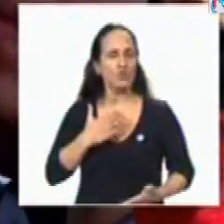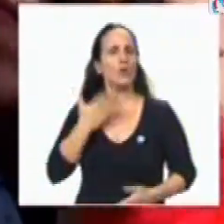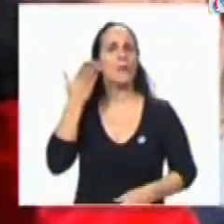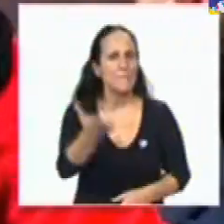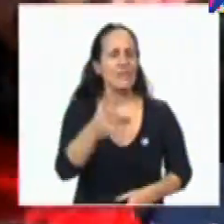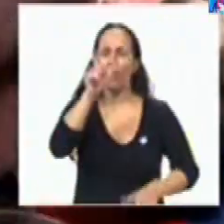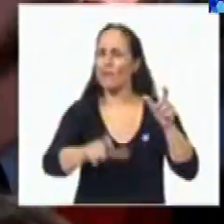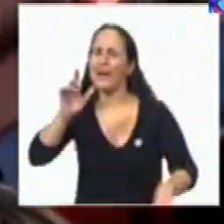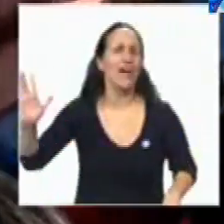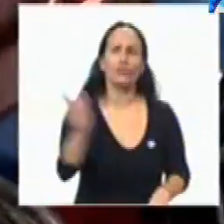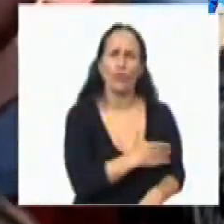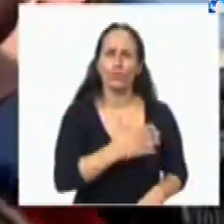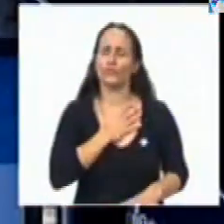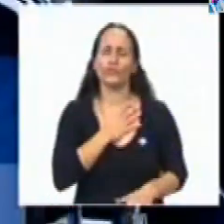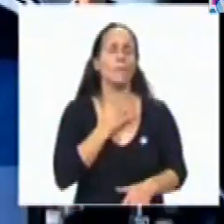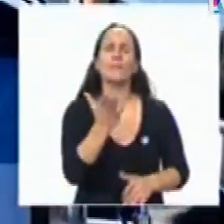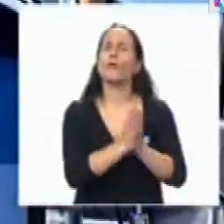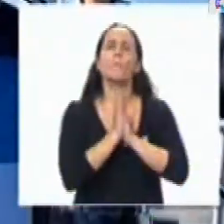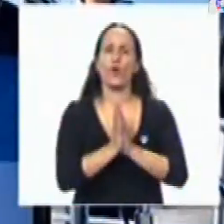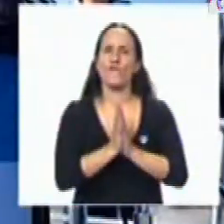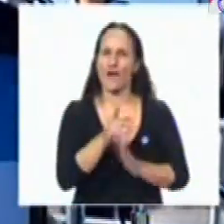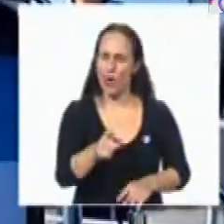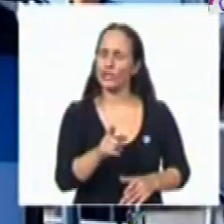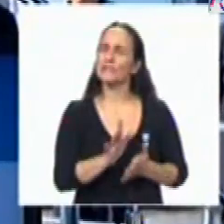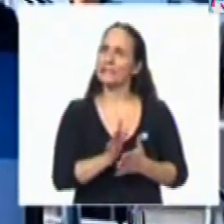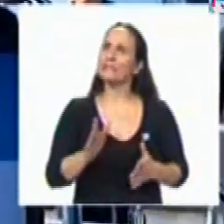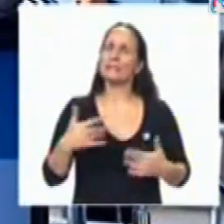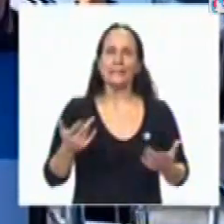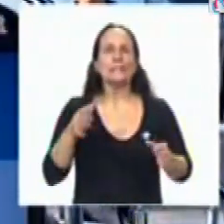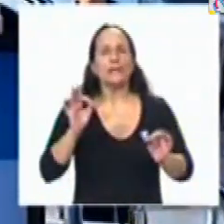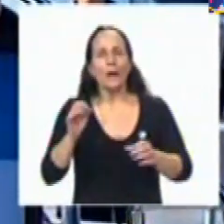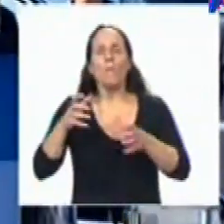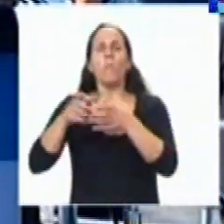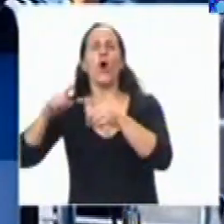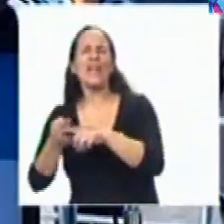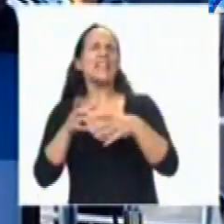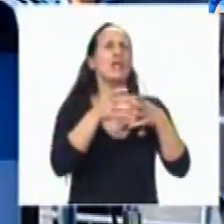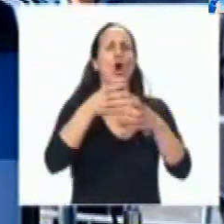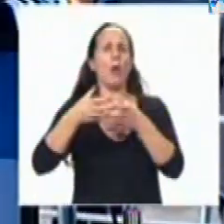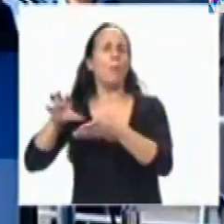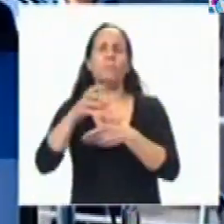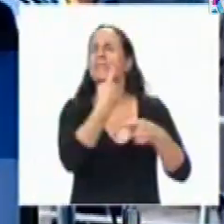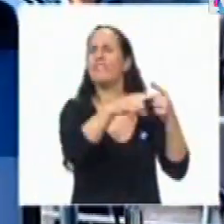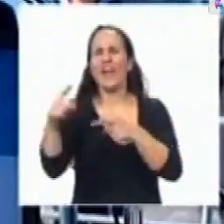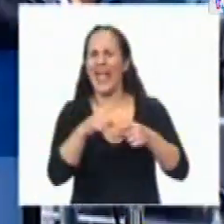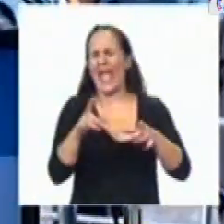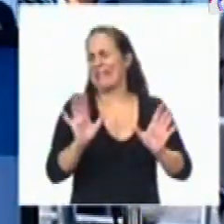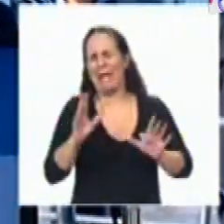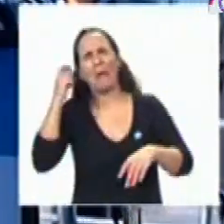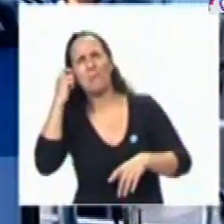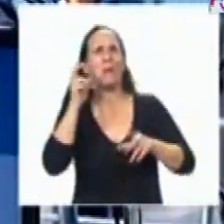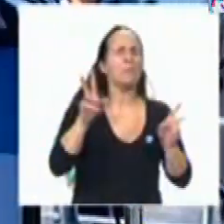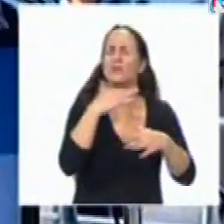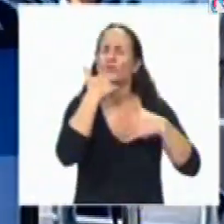a todos, por favor, puedan sobreponerse a las banderías políticas, ideológicas y